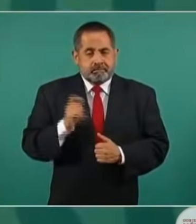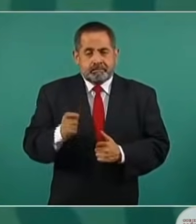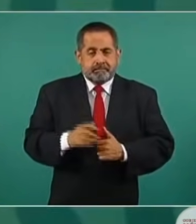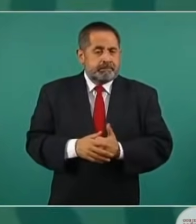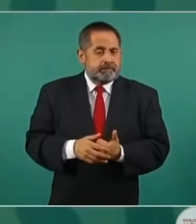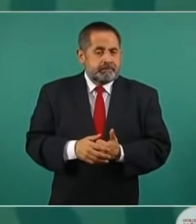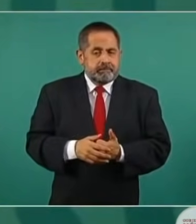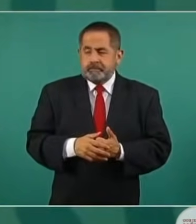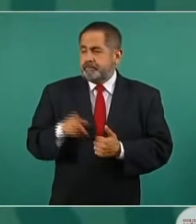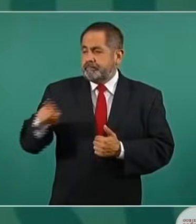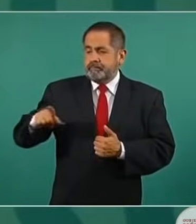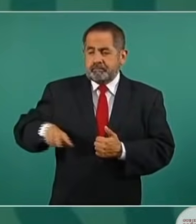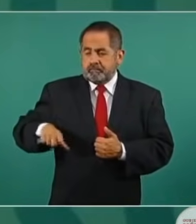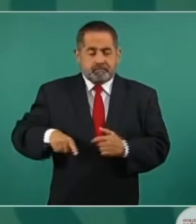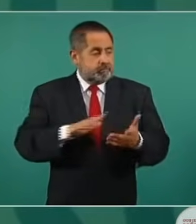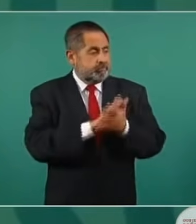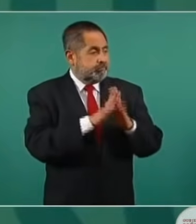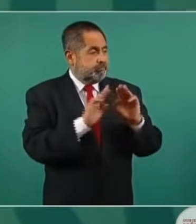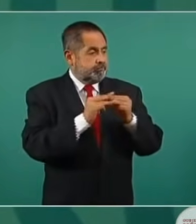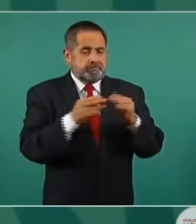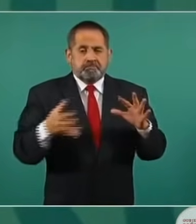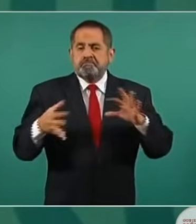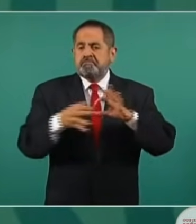una asociación delictuosa,